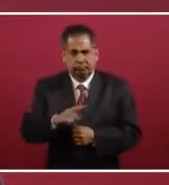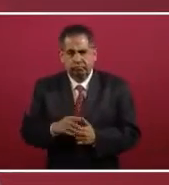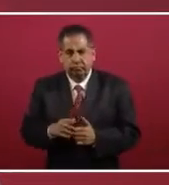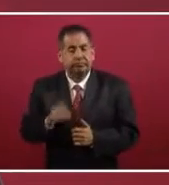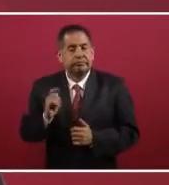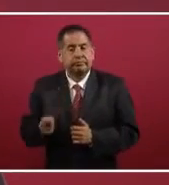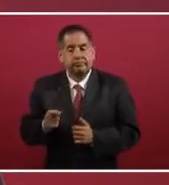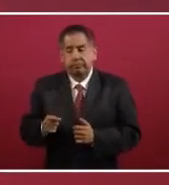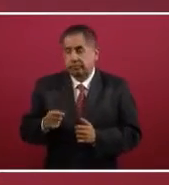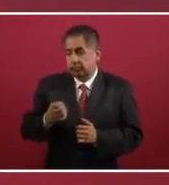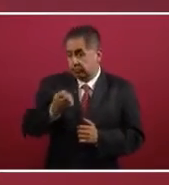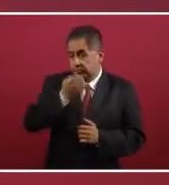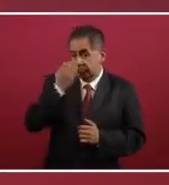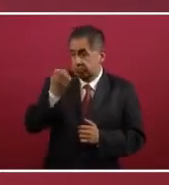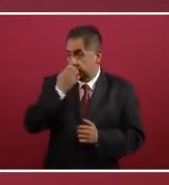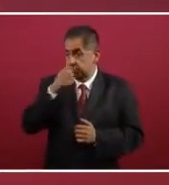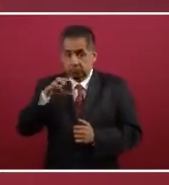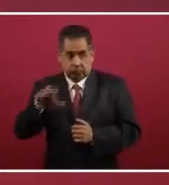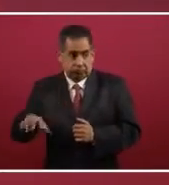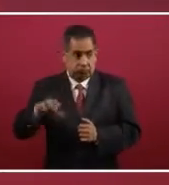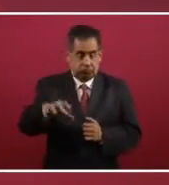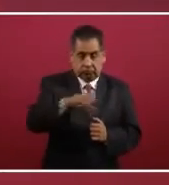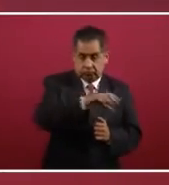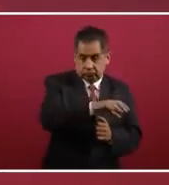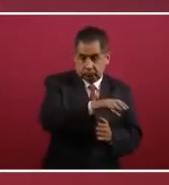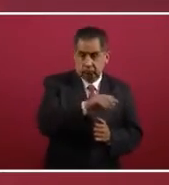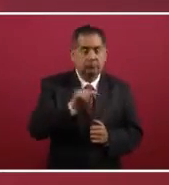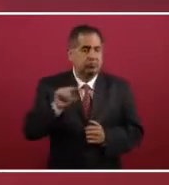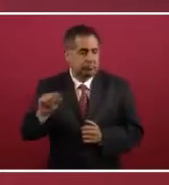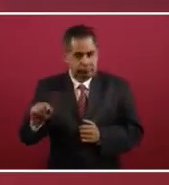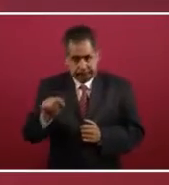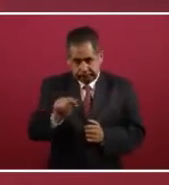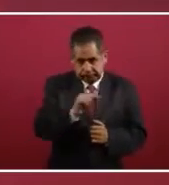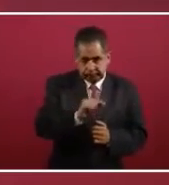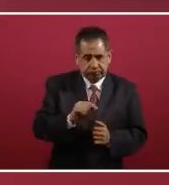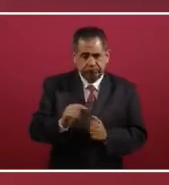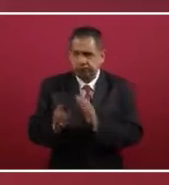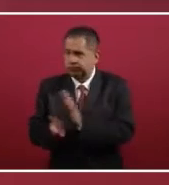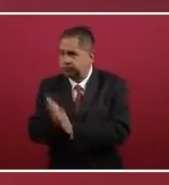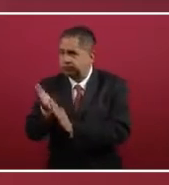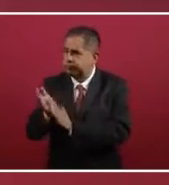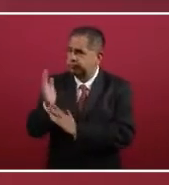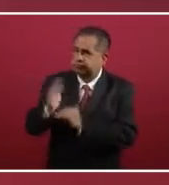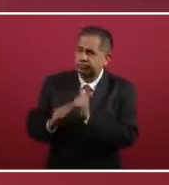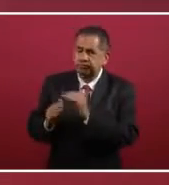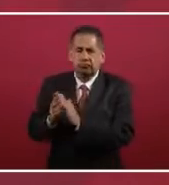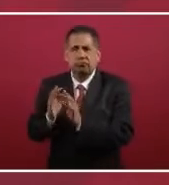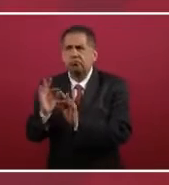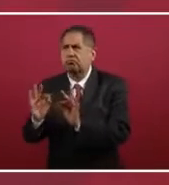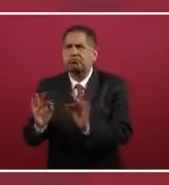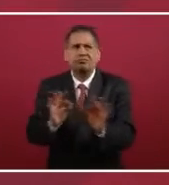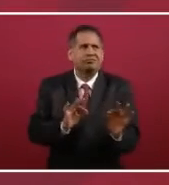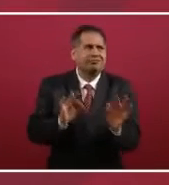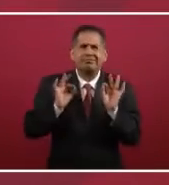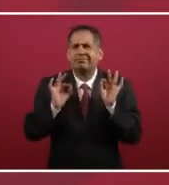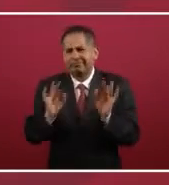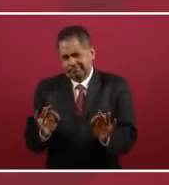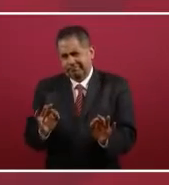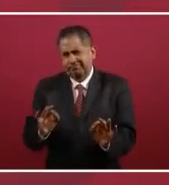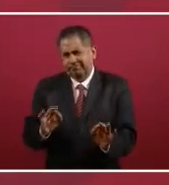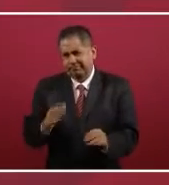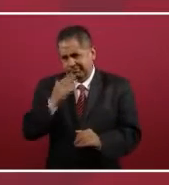que las escuelas estén en buen estado, porque